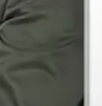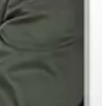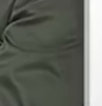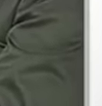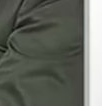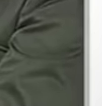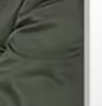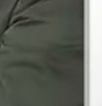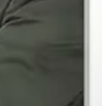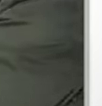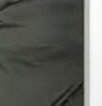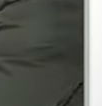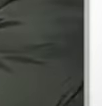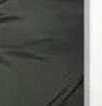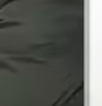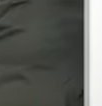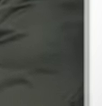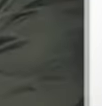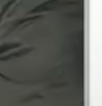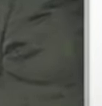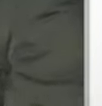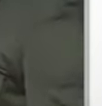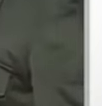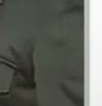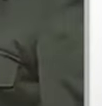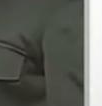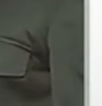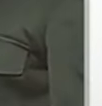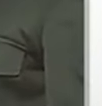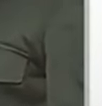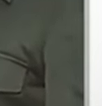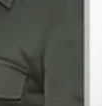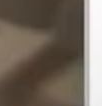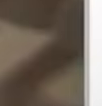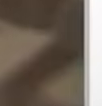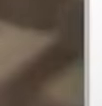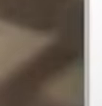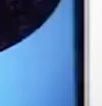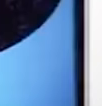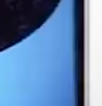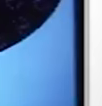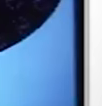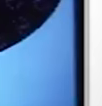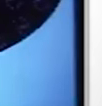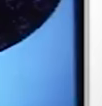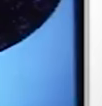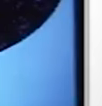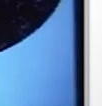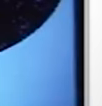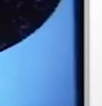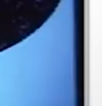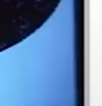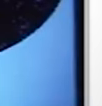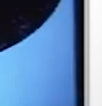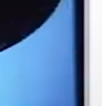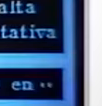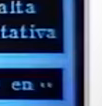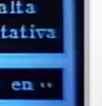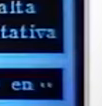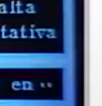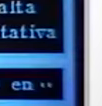y además te da los resultados automáticamente. Ajá, sí, tiene una computadora... ¿En qué tiempo hace todo eso que tú explicaste ahí? Hace